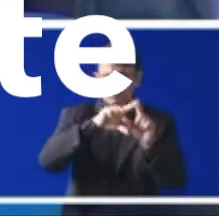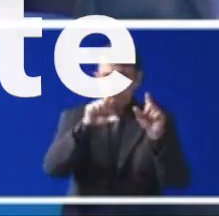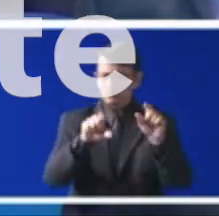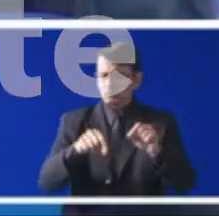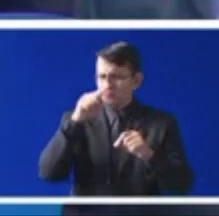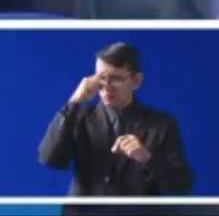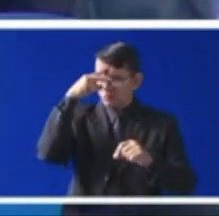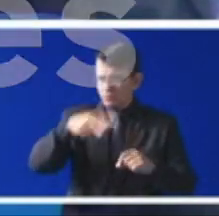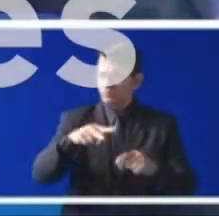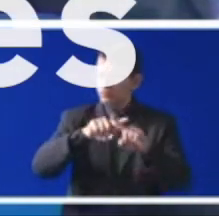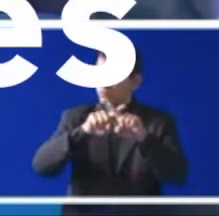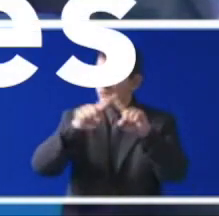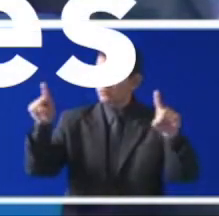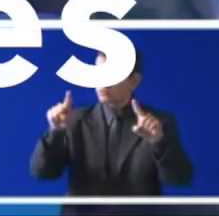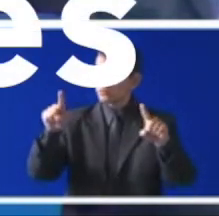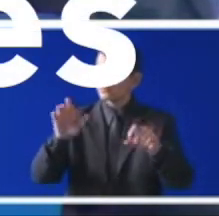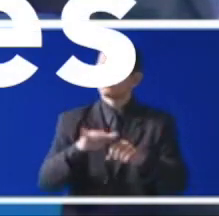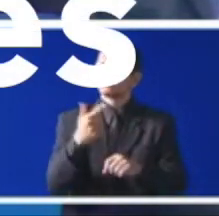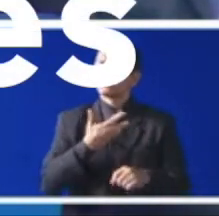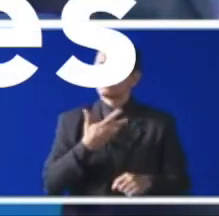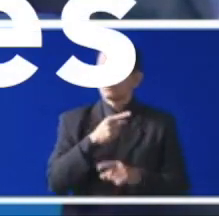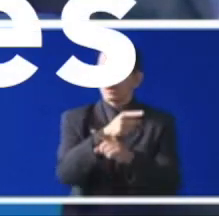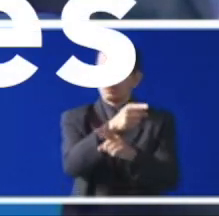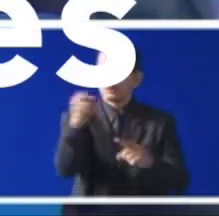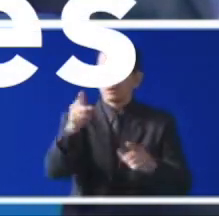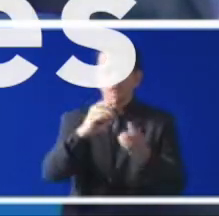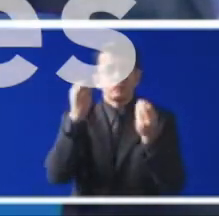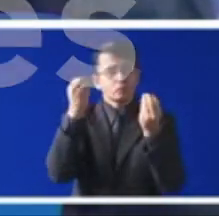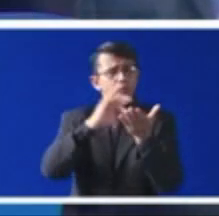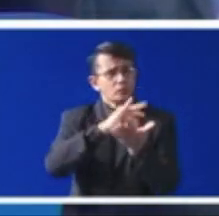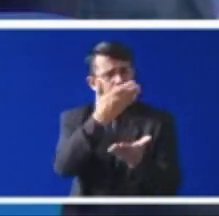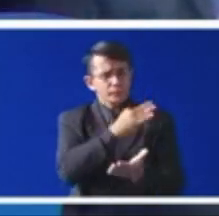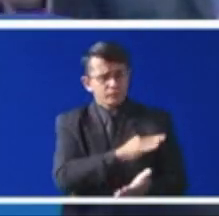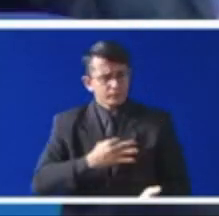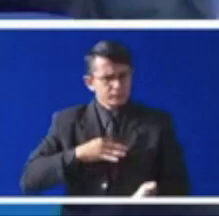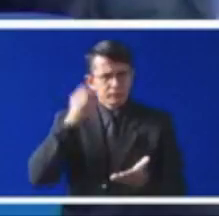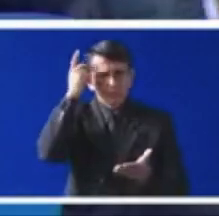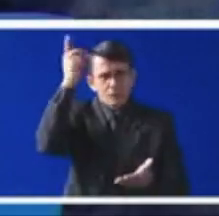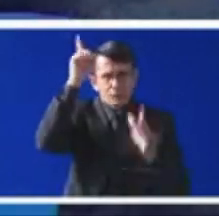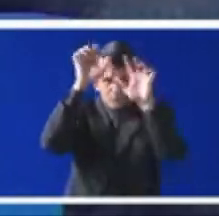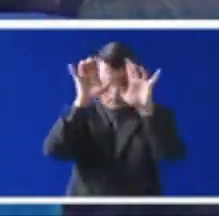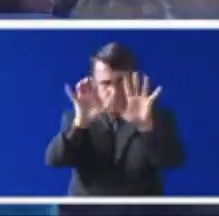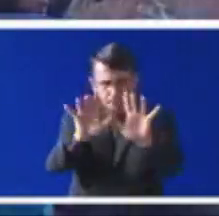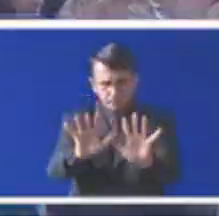es diferente, y es diferente porque los tiene a ustedes. Muchas felicidades, que Dios los bendiga.